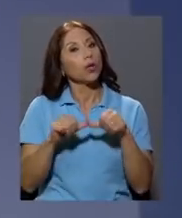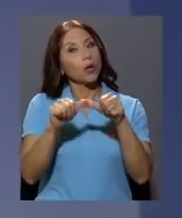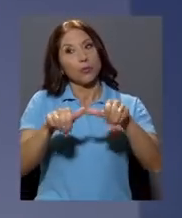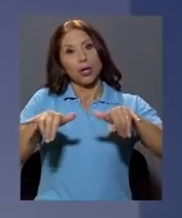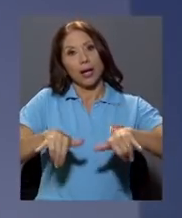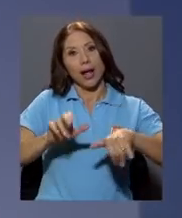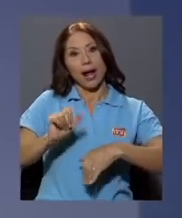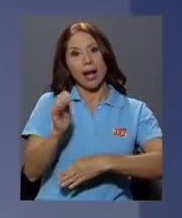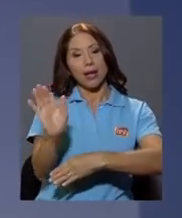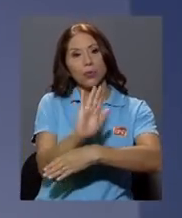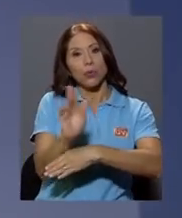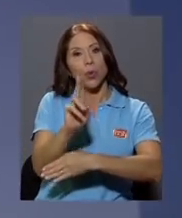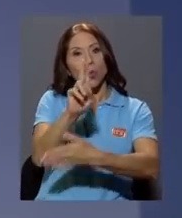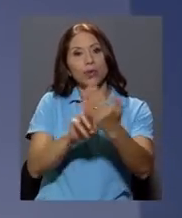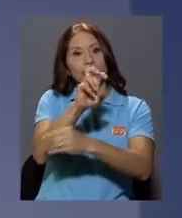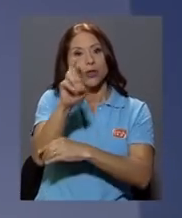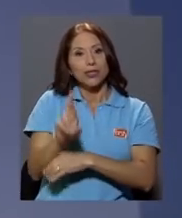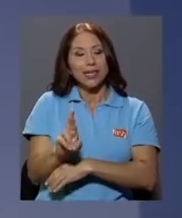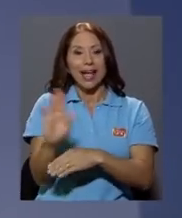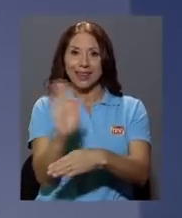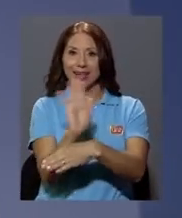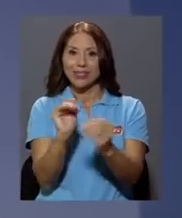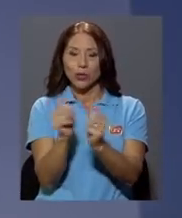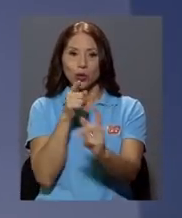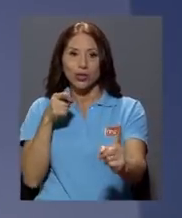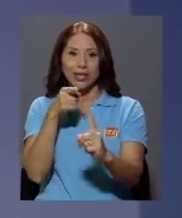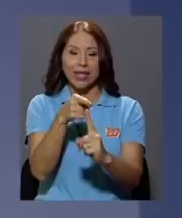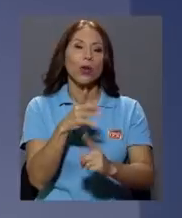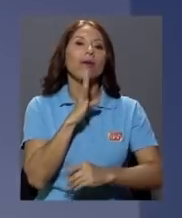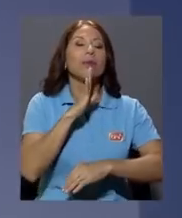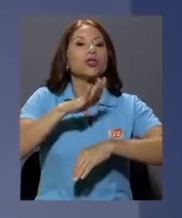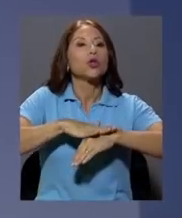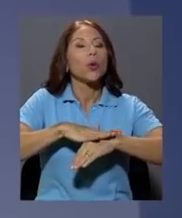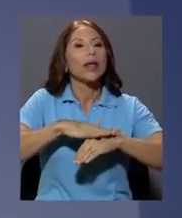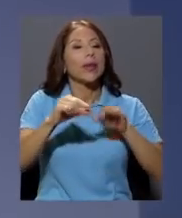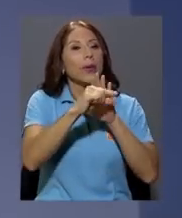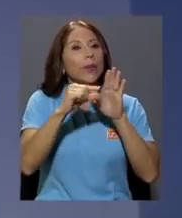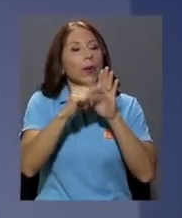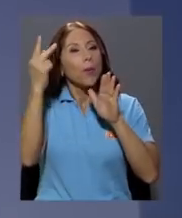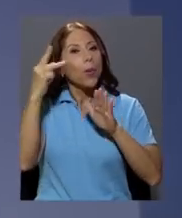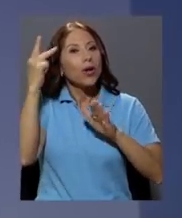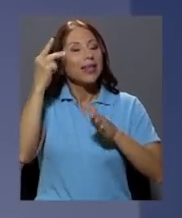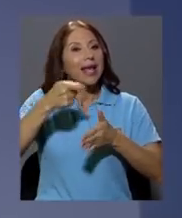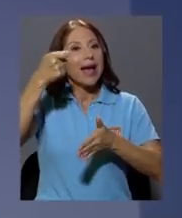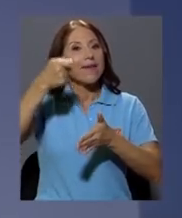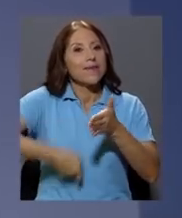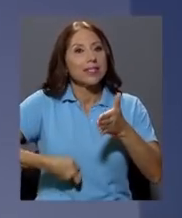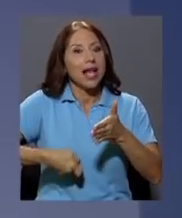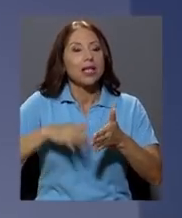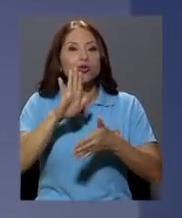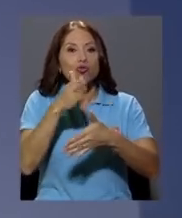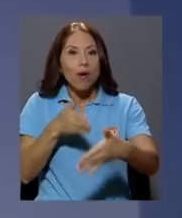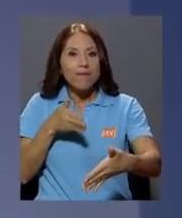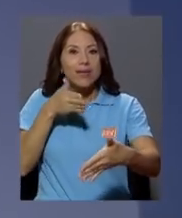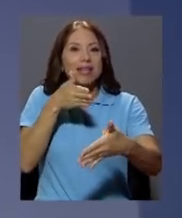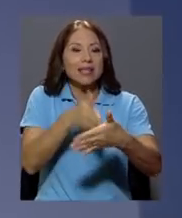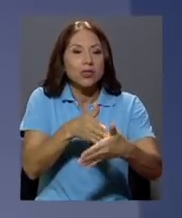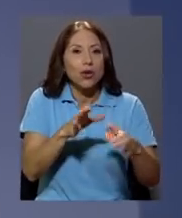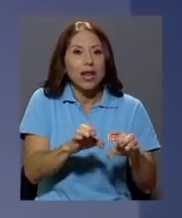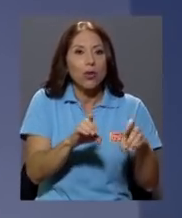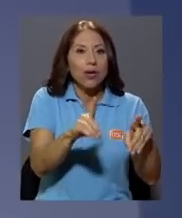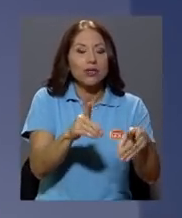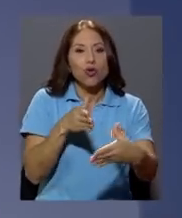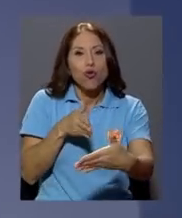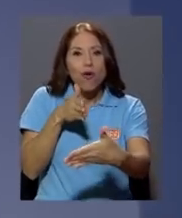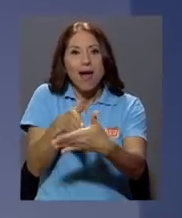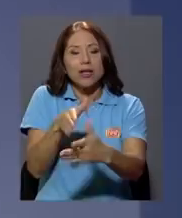Regresamos a los estudios del canal Universidad de Costa Rica, donde hacemos televisión con sentido. Estamos hablando de política fiscal, su afectación directa sobre la educación,